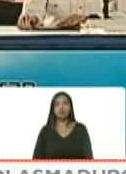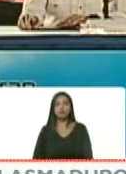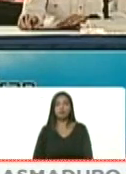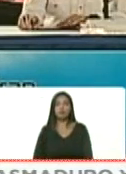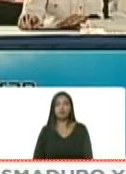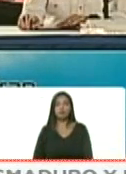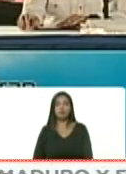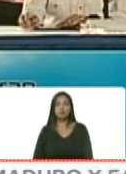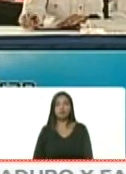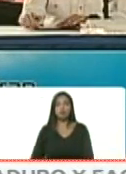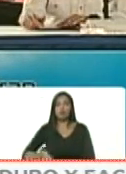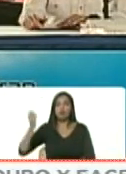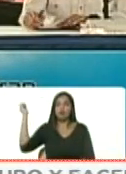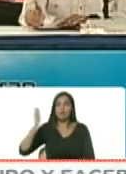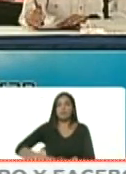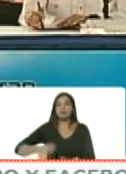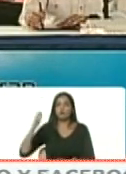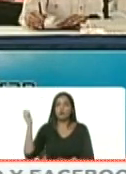y con el mazo dando,